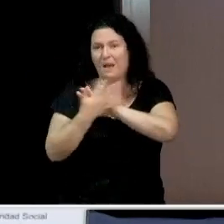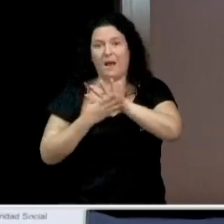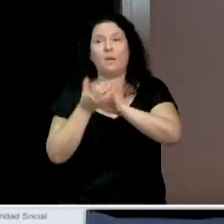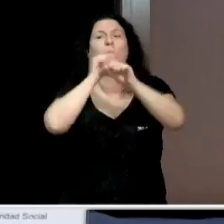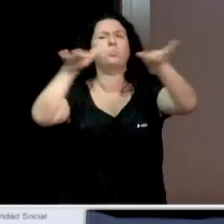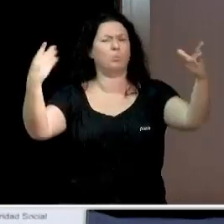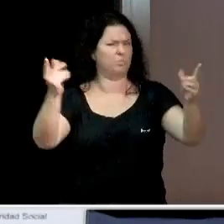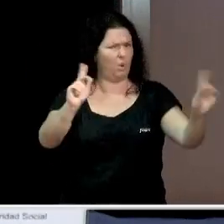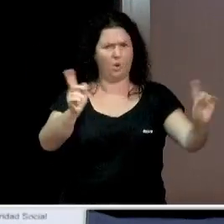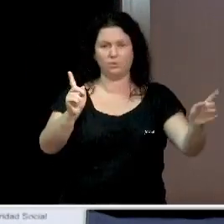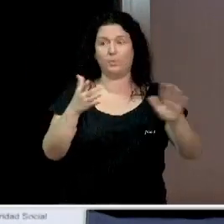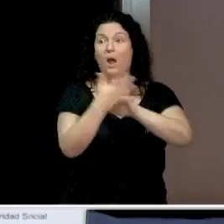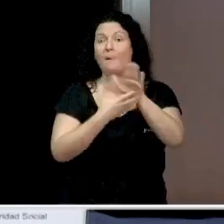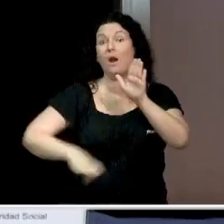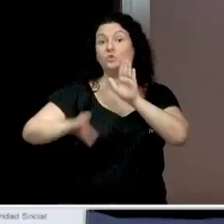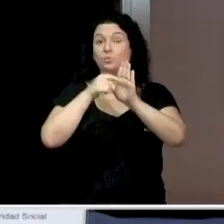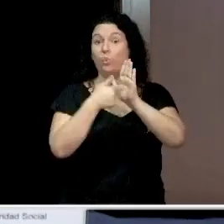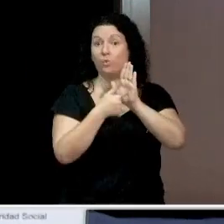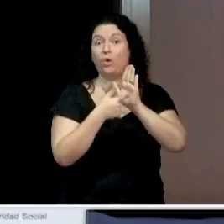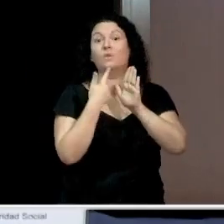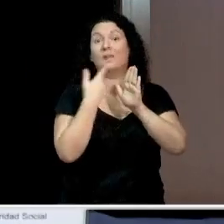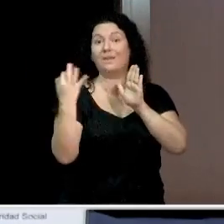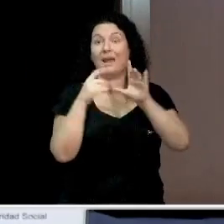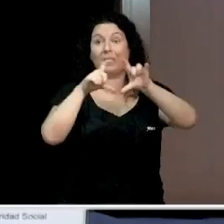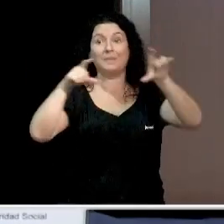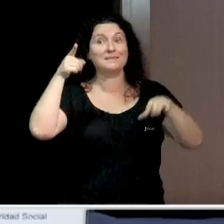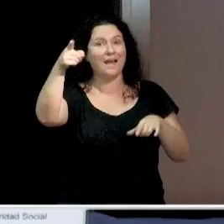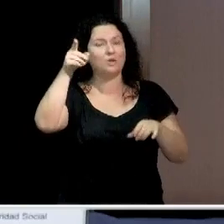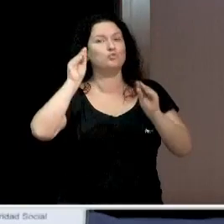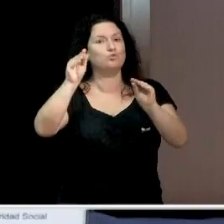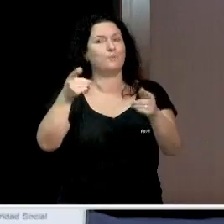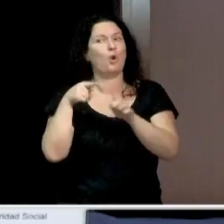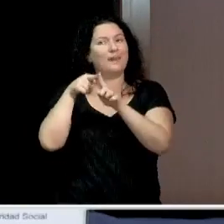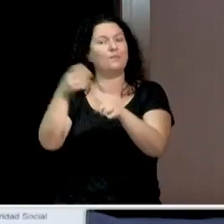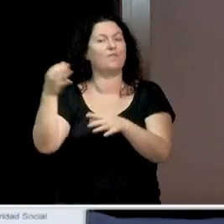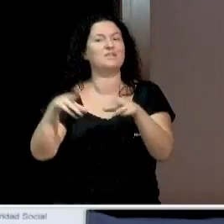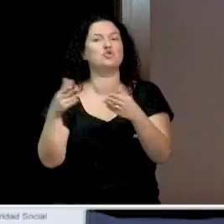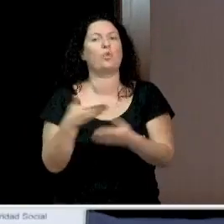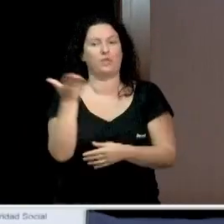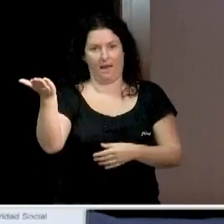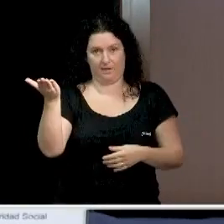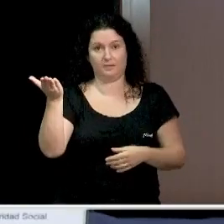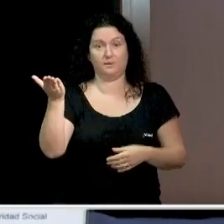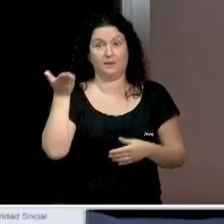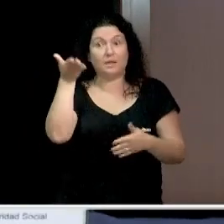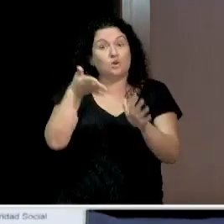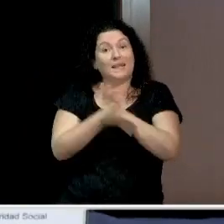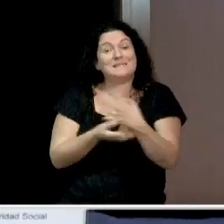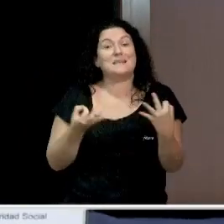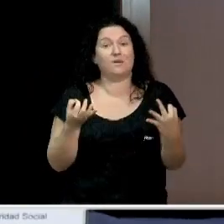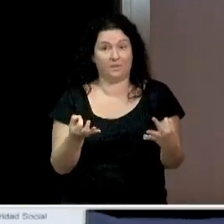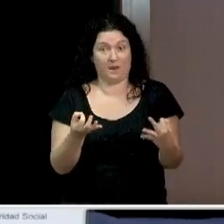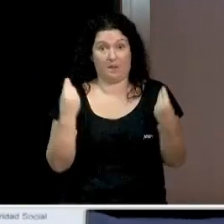poco, que la Constitución establece para las empresas una función social. Y esto se debate en base a la